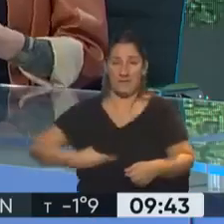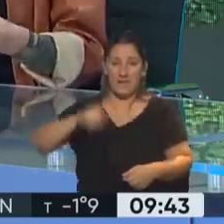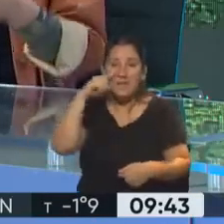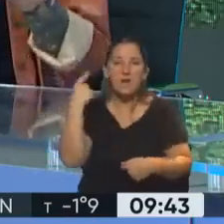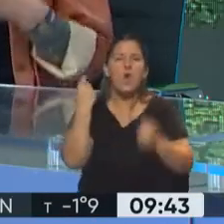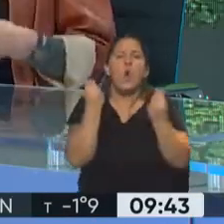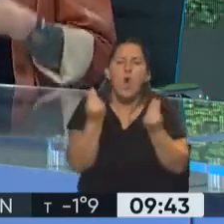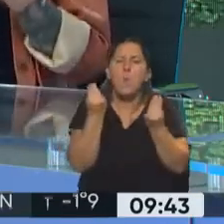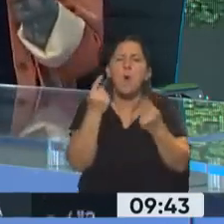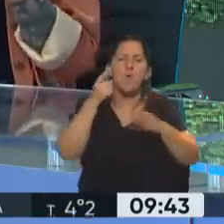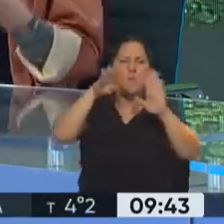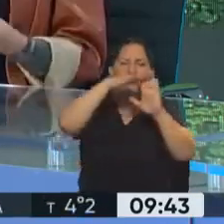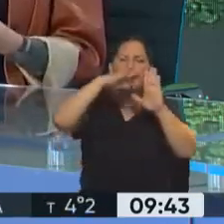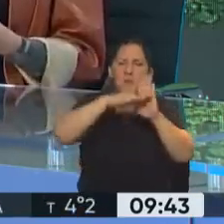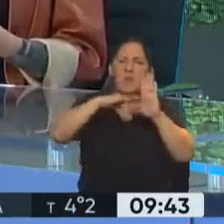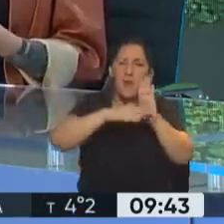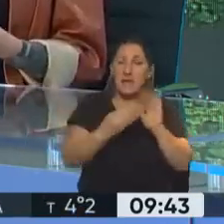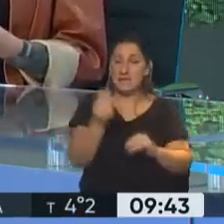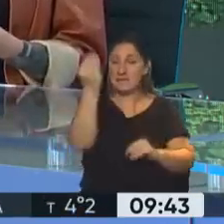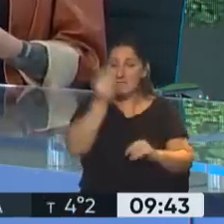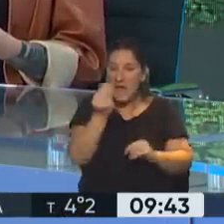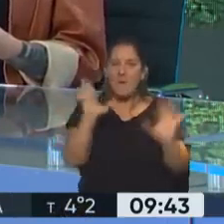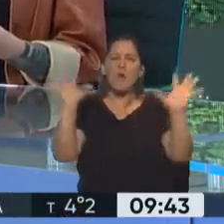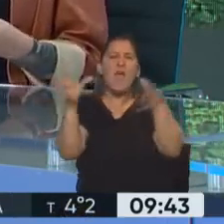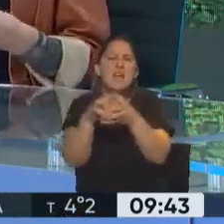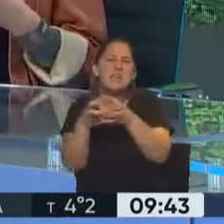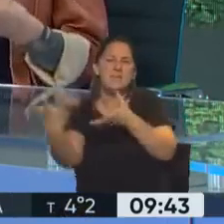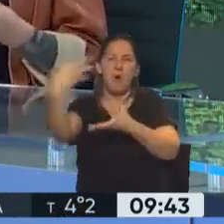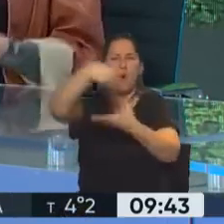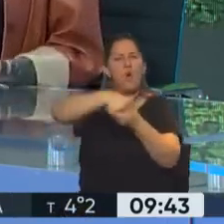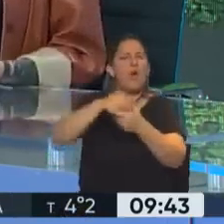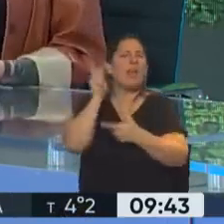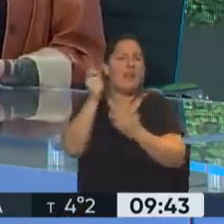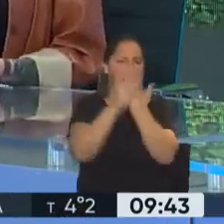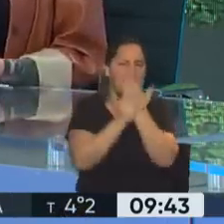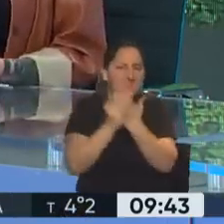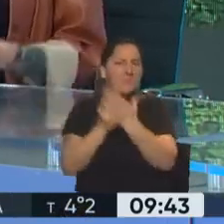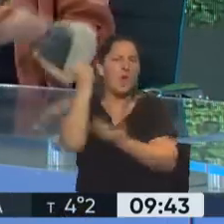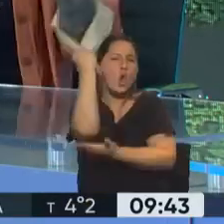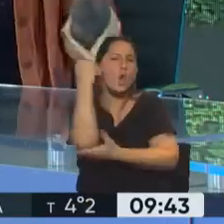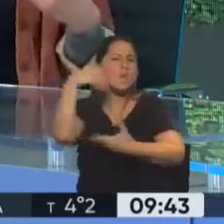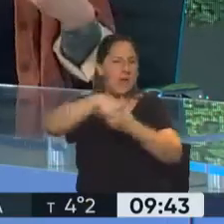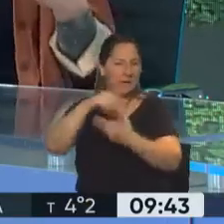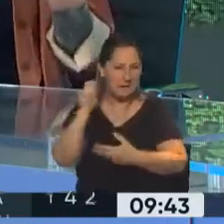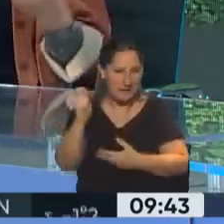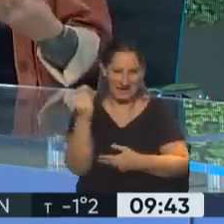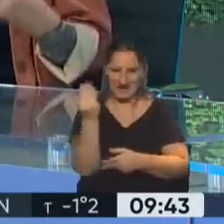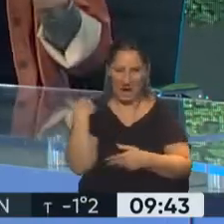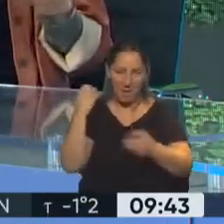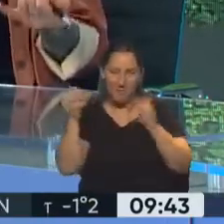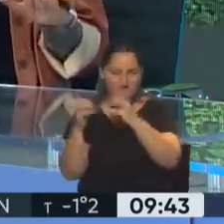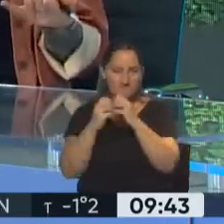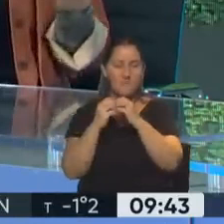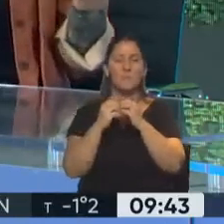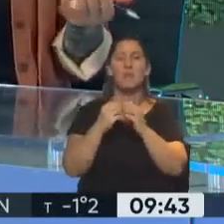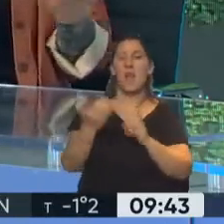definiendo las medidas el sábado definiendo el equipo que la va a acompañar el equipo económico y antes recordemos